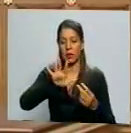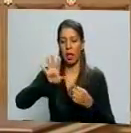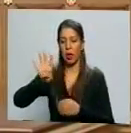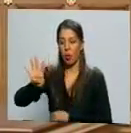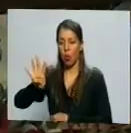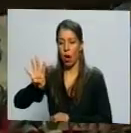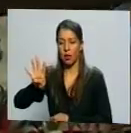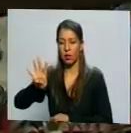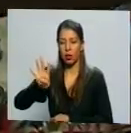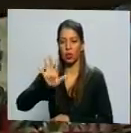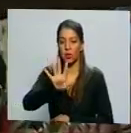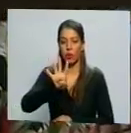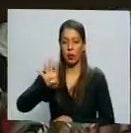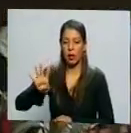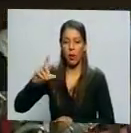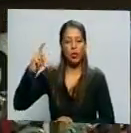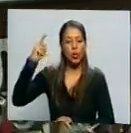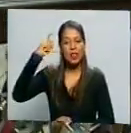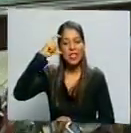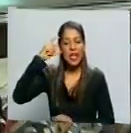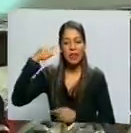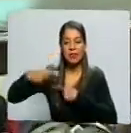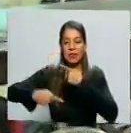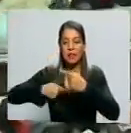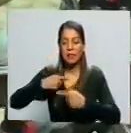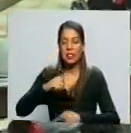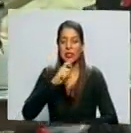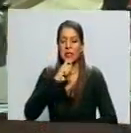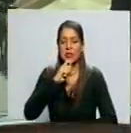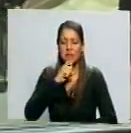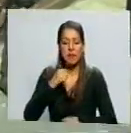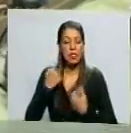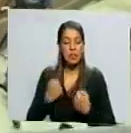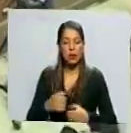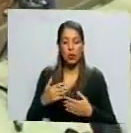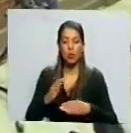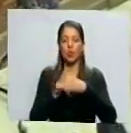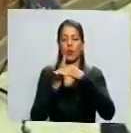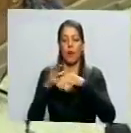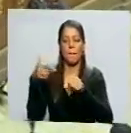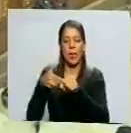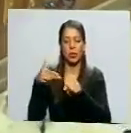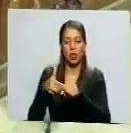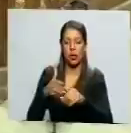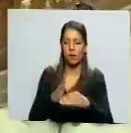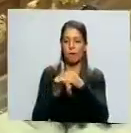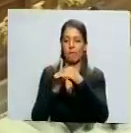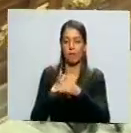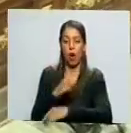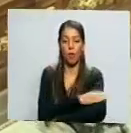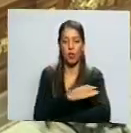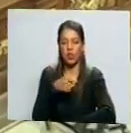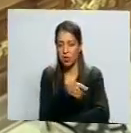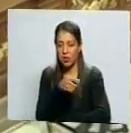duros y largos días de aquel sabotaje petrolero,